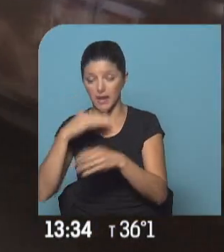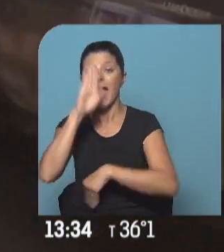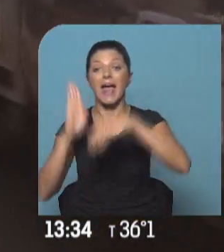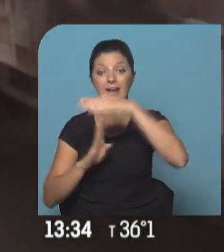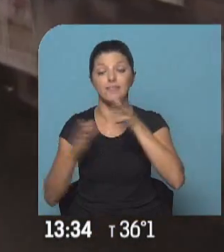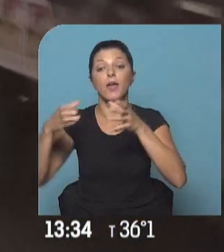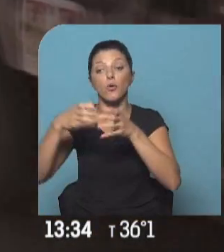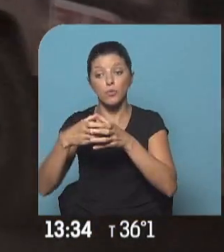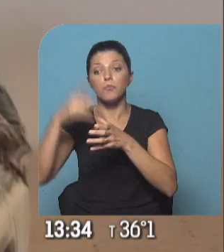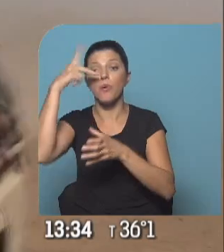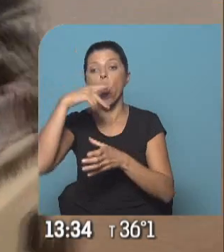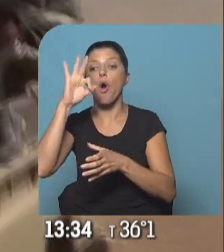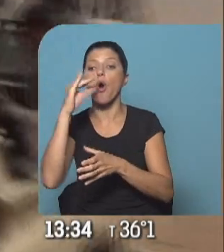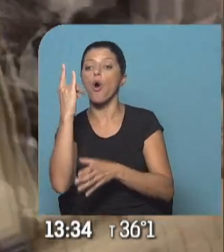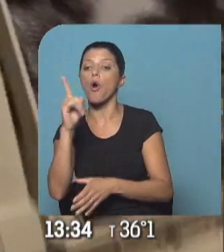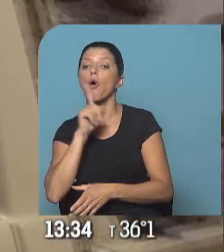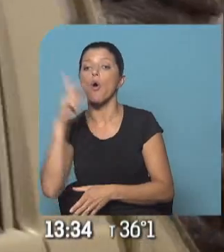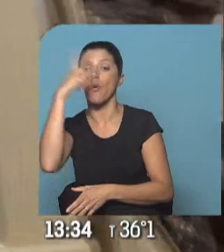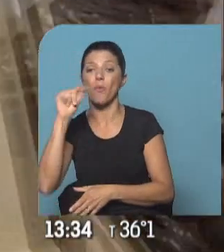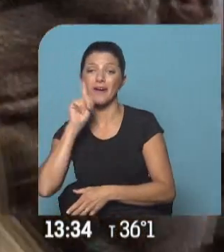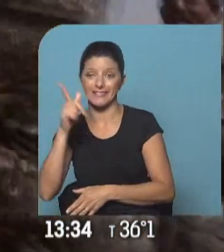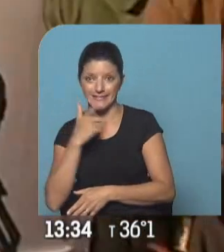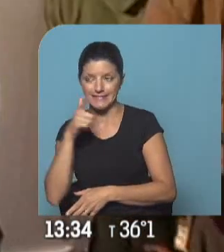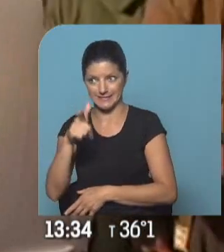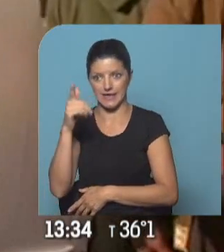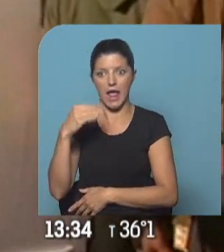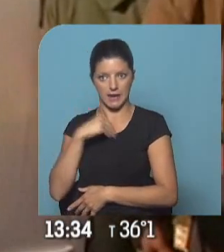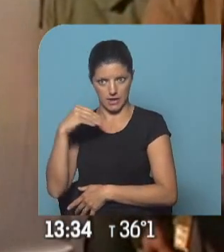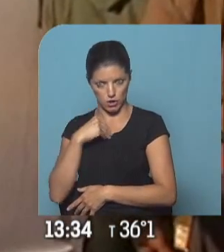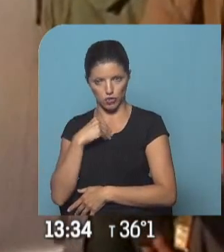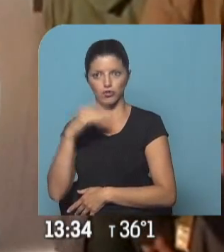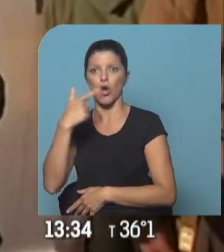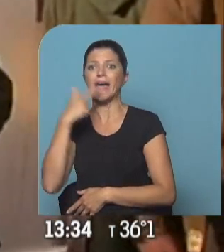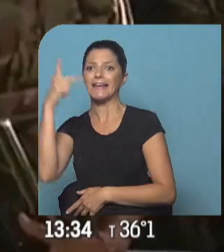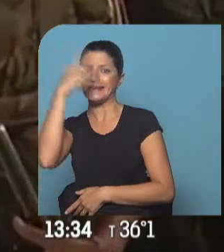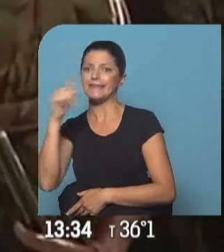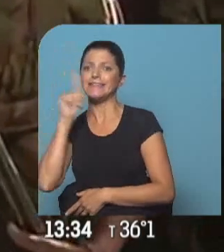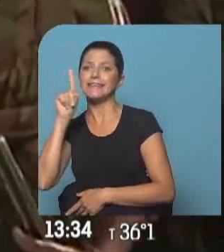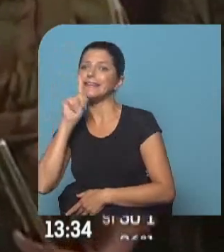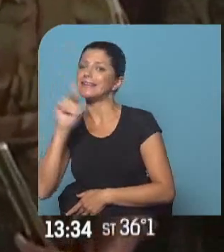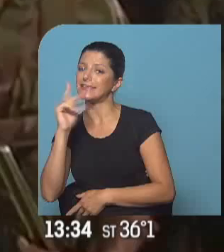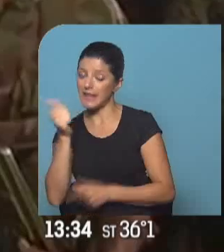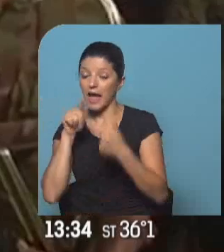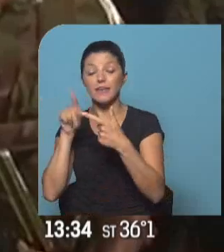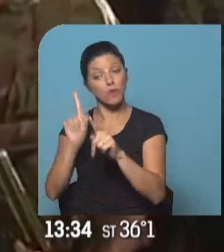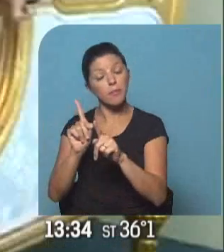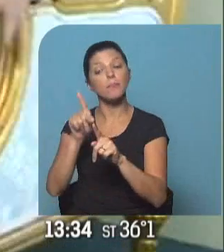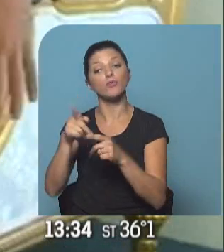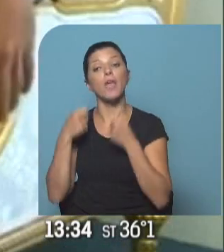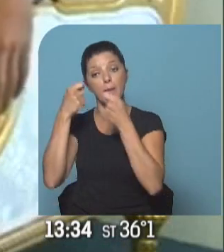un movimiento armado de carácter político, religioso y predominantemente chiita que cuenta con el apoyo de Irán y el Hezbollah